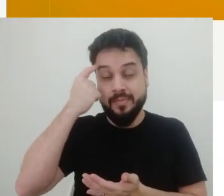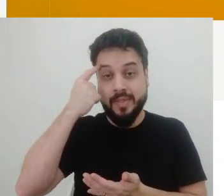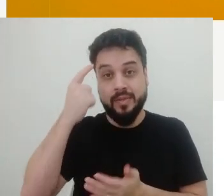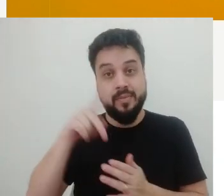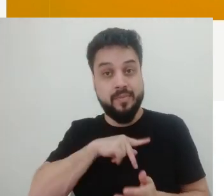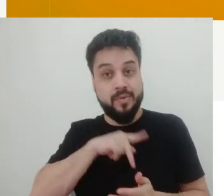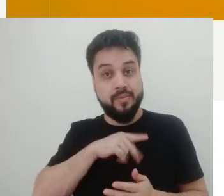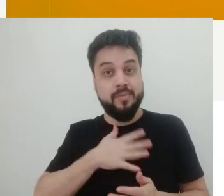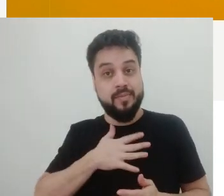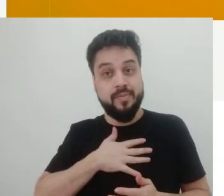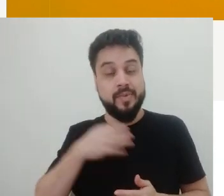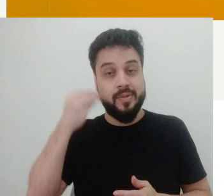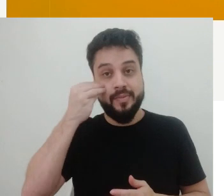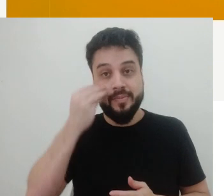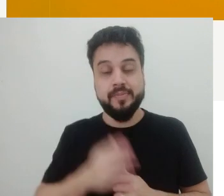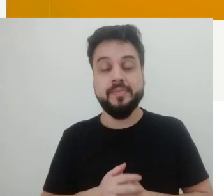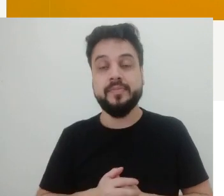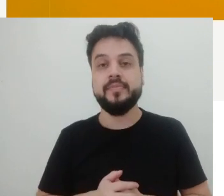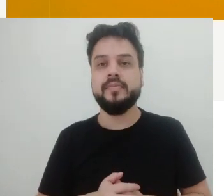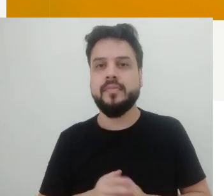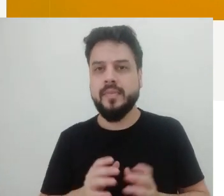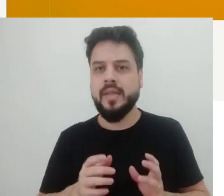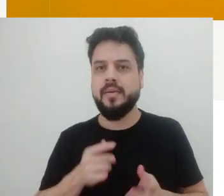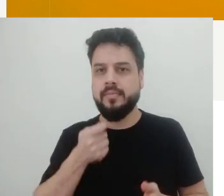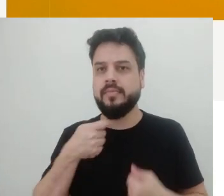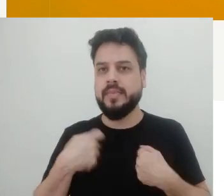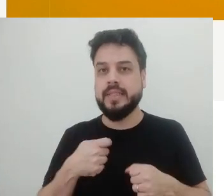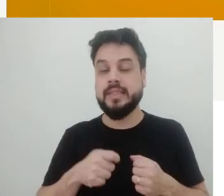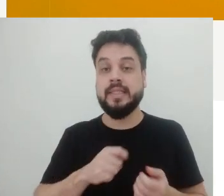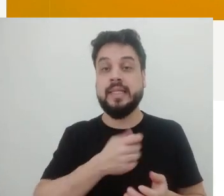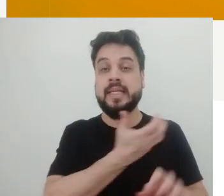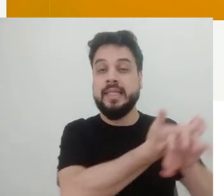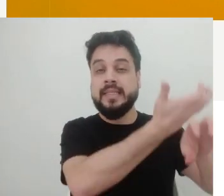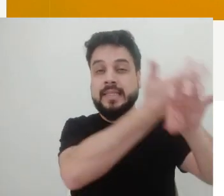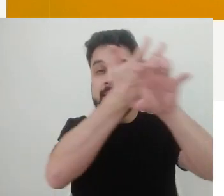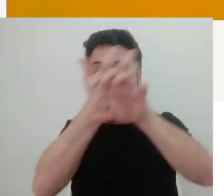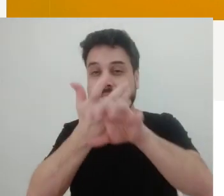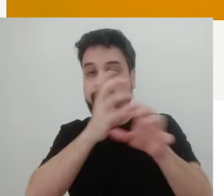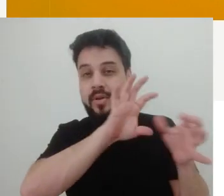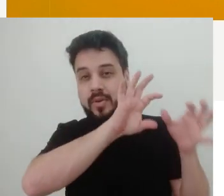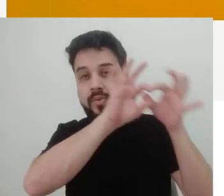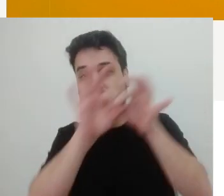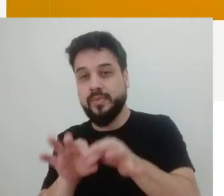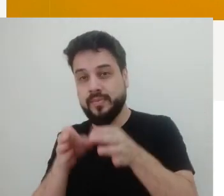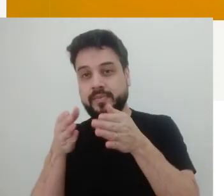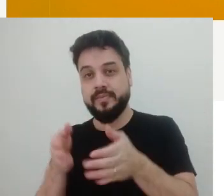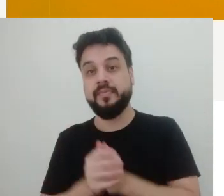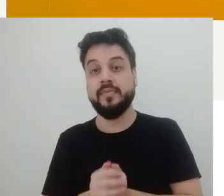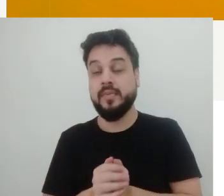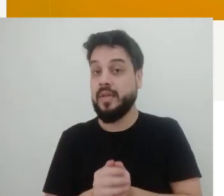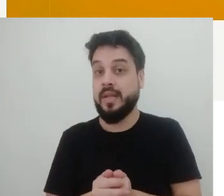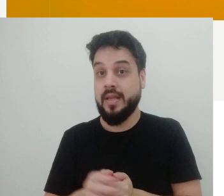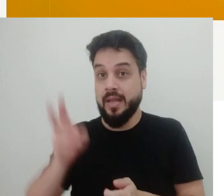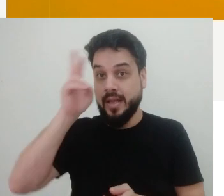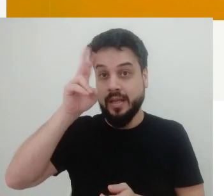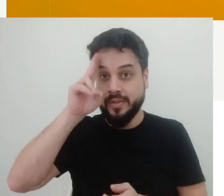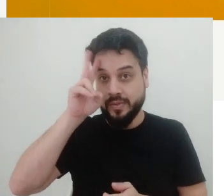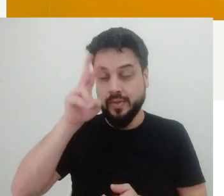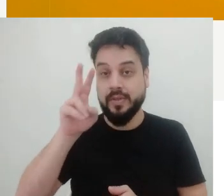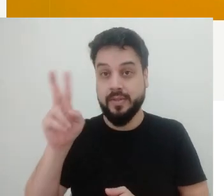decir, por de pronto la filosofía, pero muchas veces las ciencias sociales más amplias, a veces